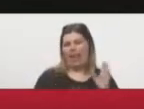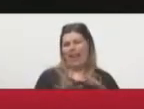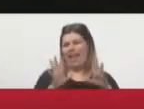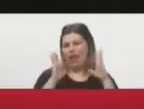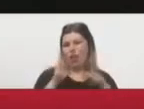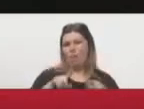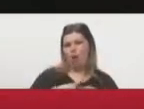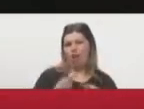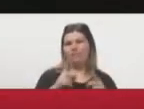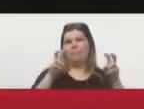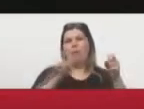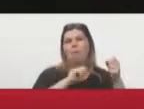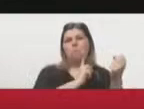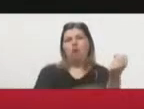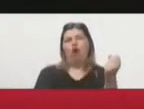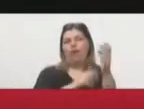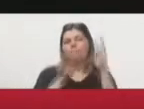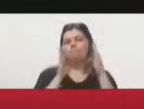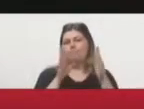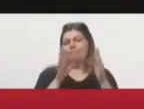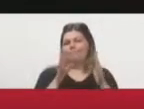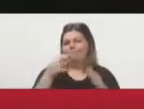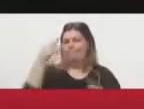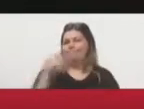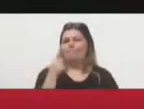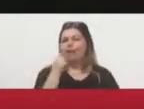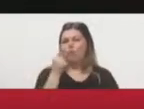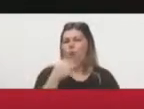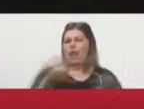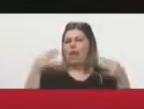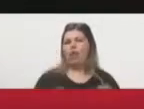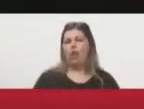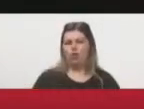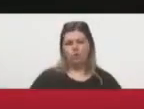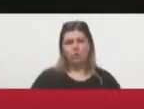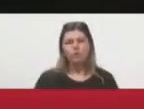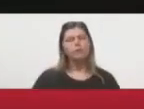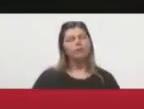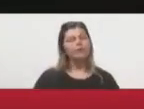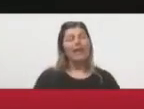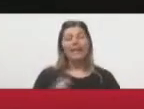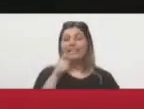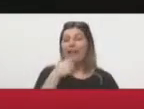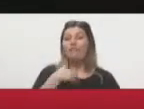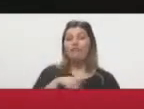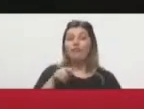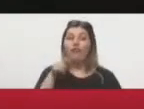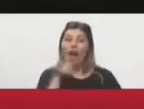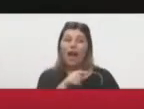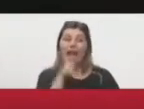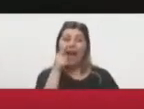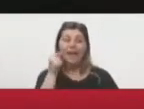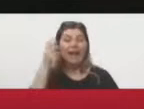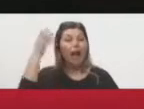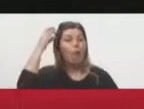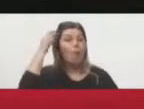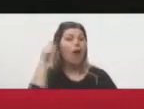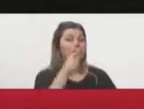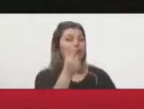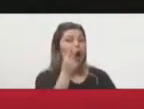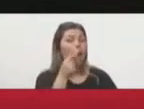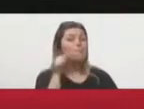el poder. El poder es extremadamente masculino. Si hubiera sido un varoncito, si hubiera sido un